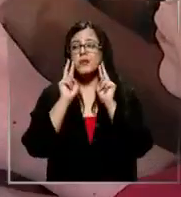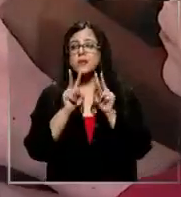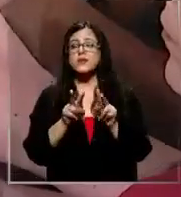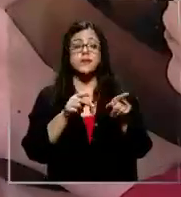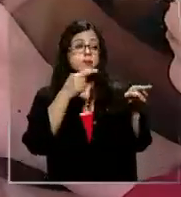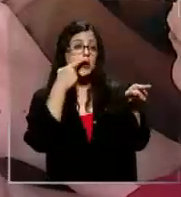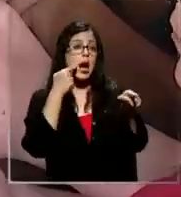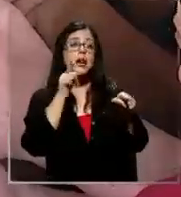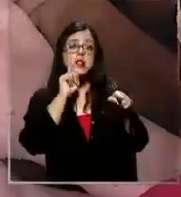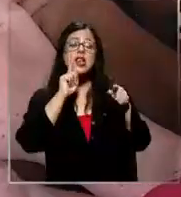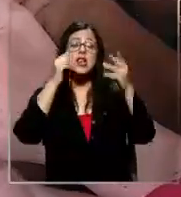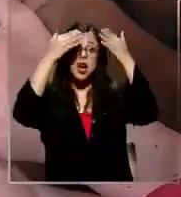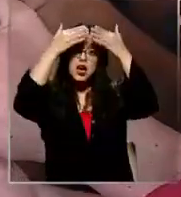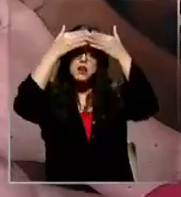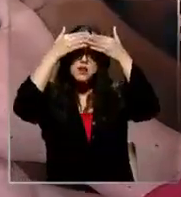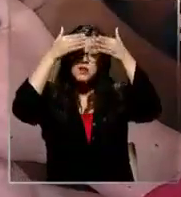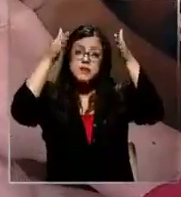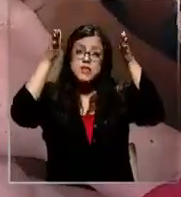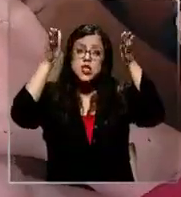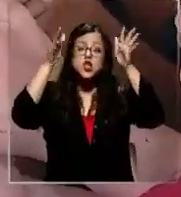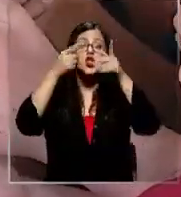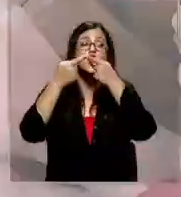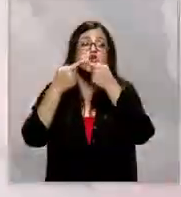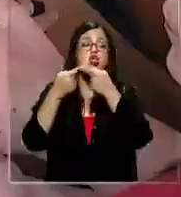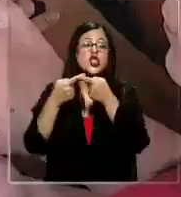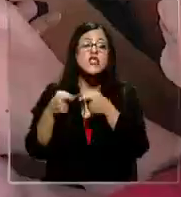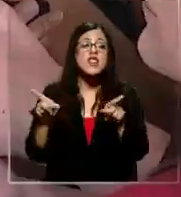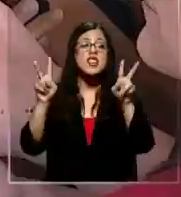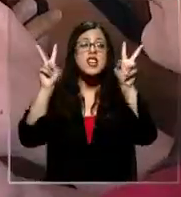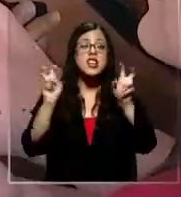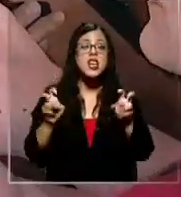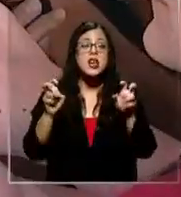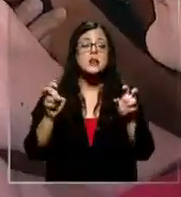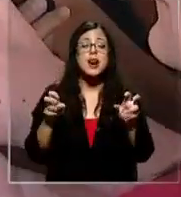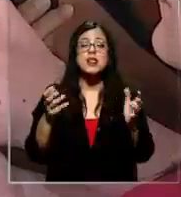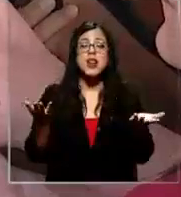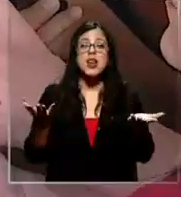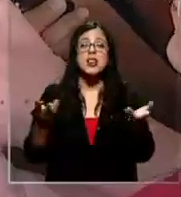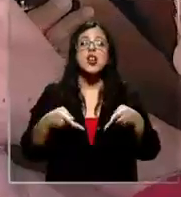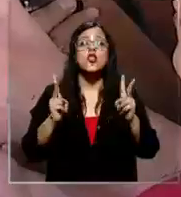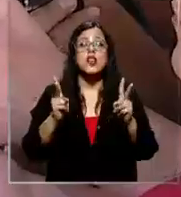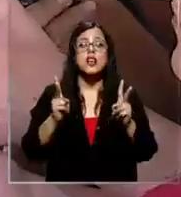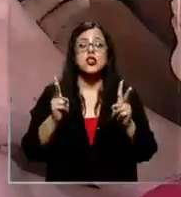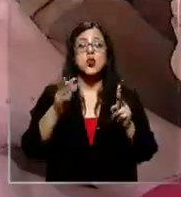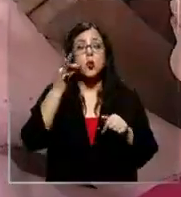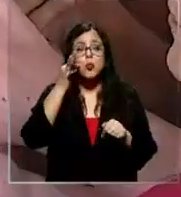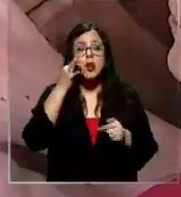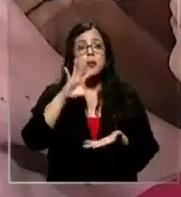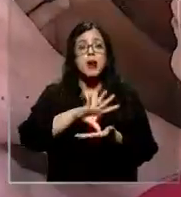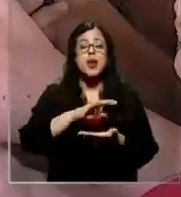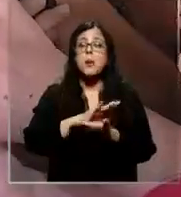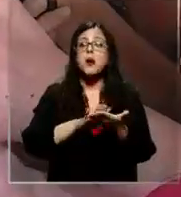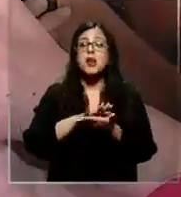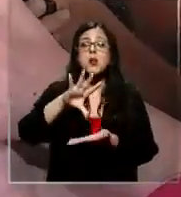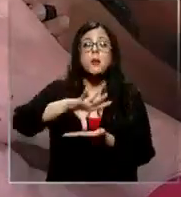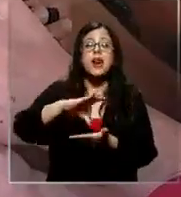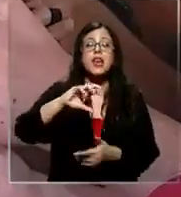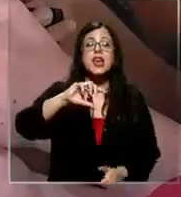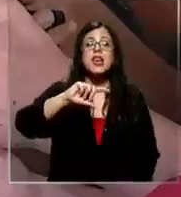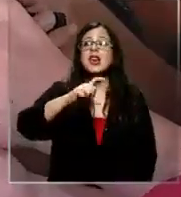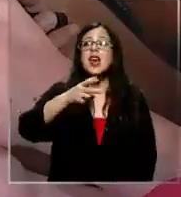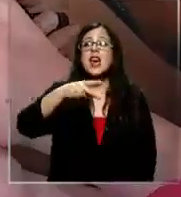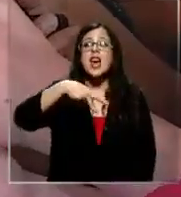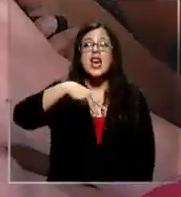muy distinta de lo que es el compromiso con los derechos humanos de un país. Y cuando hay un país hermano como Nicaragua, donde un gobierno le está quitando